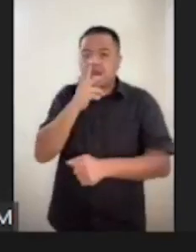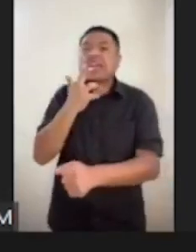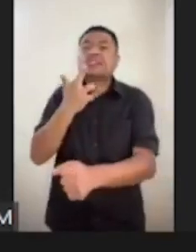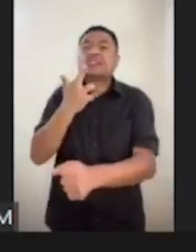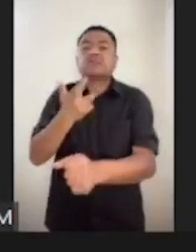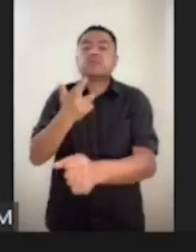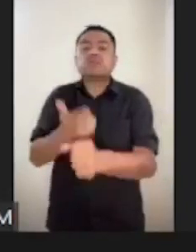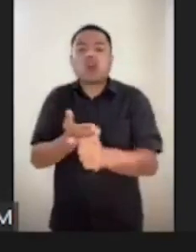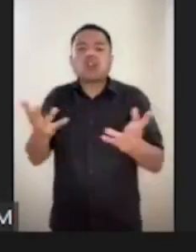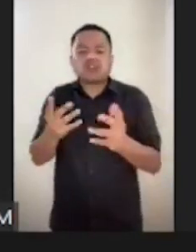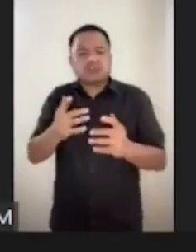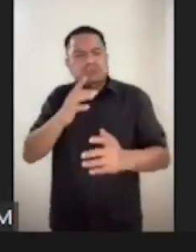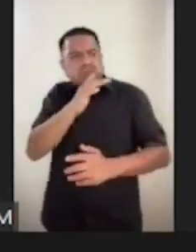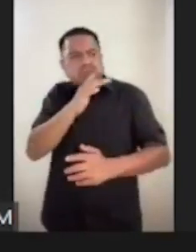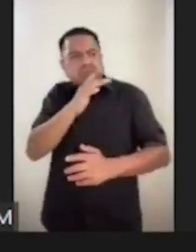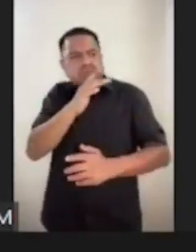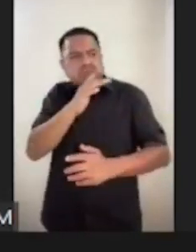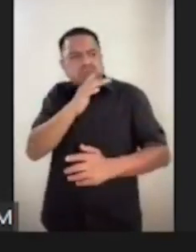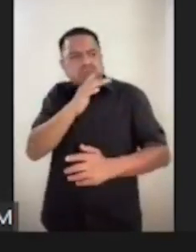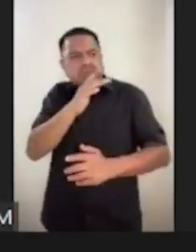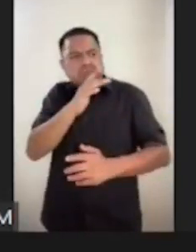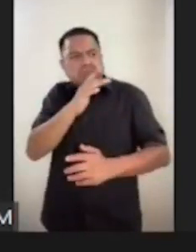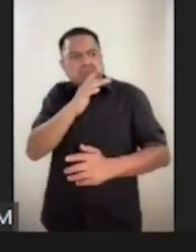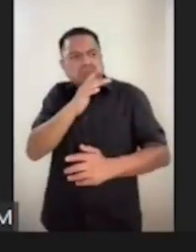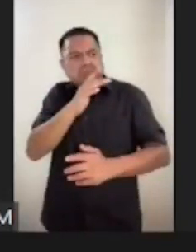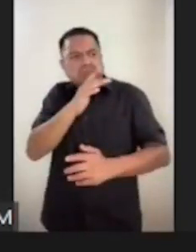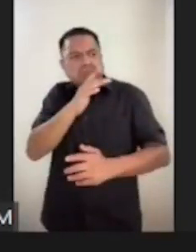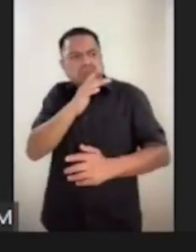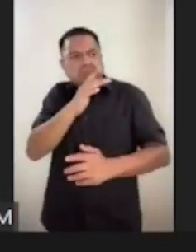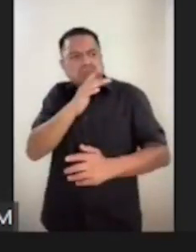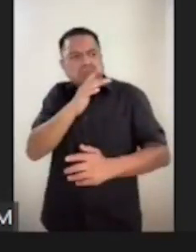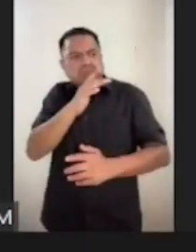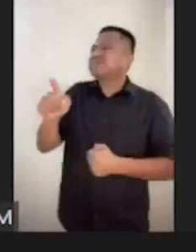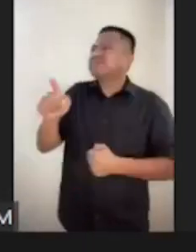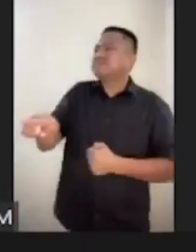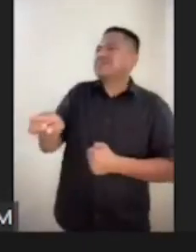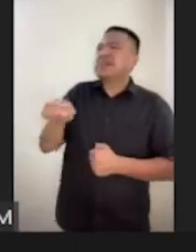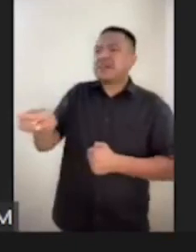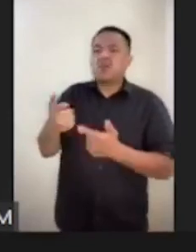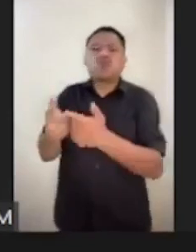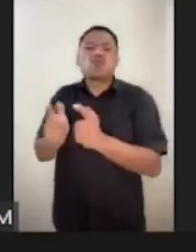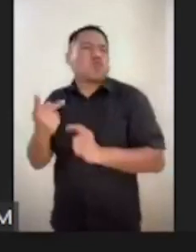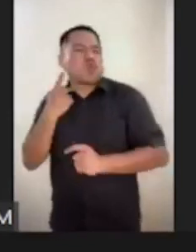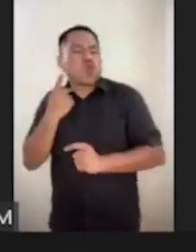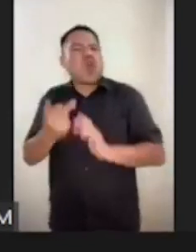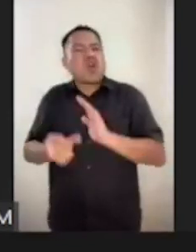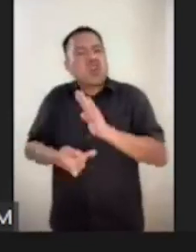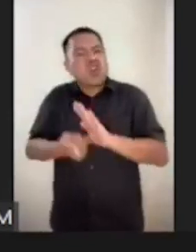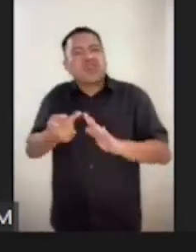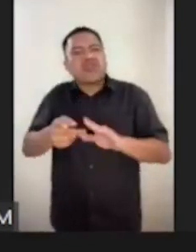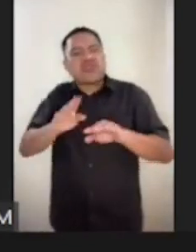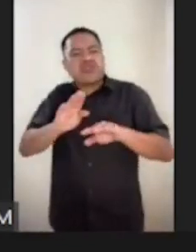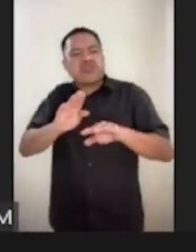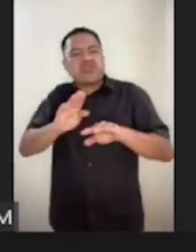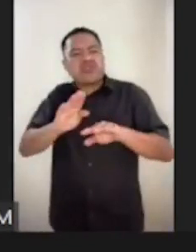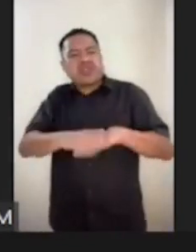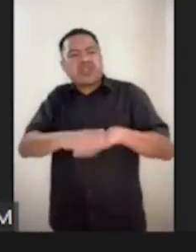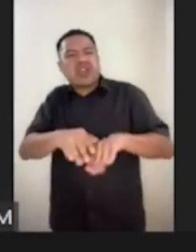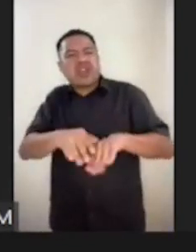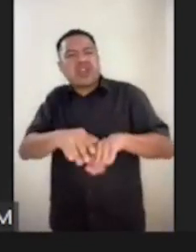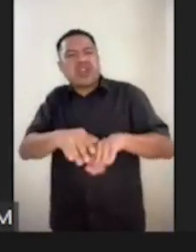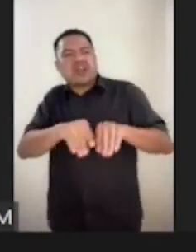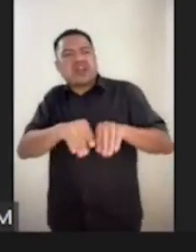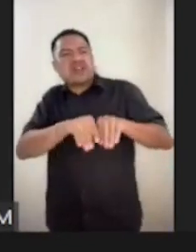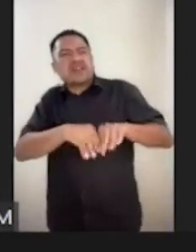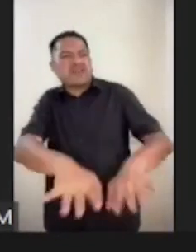el deslinde en cuestión, señalando que era ineficaz, por lo que ordenó al partido denunciante a realizar un nuevo deslinde público en los términos